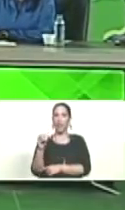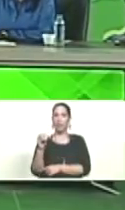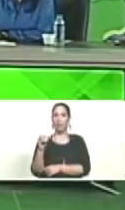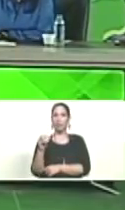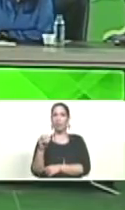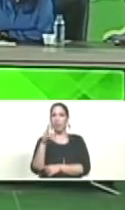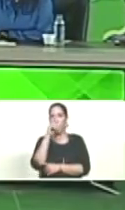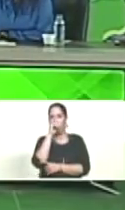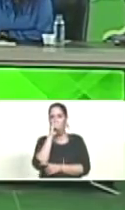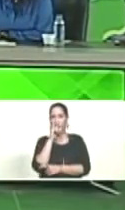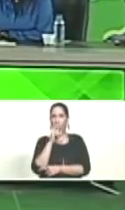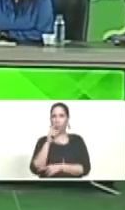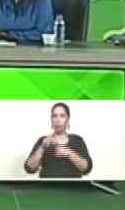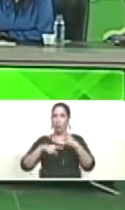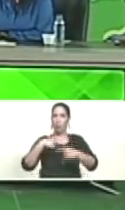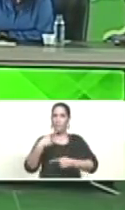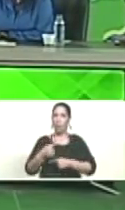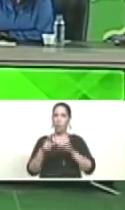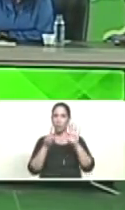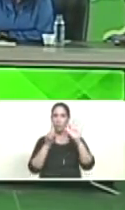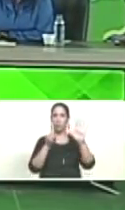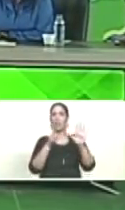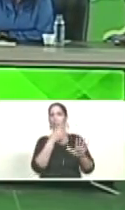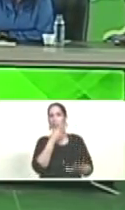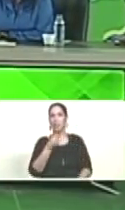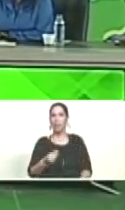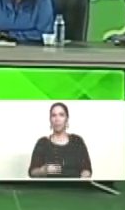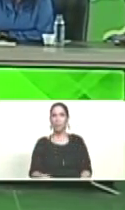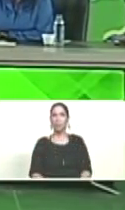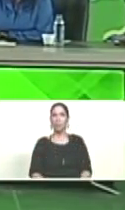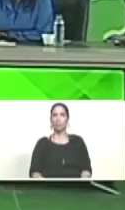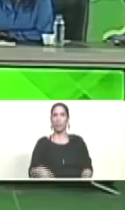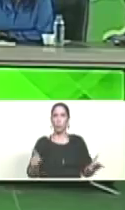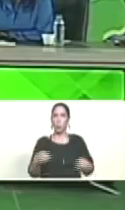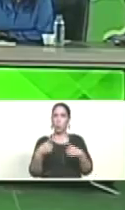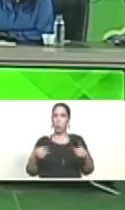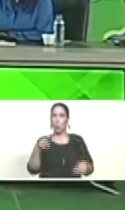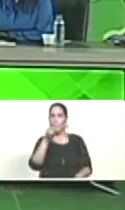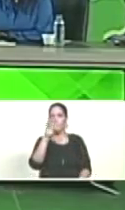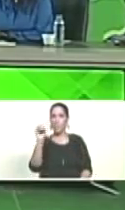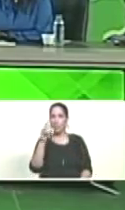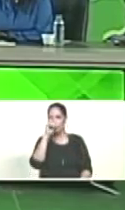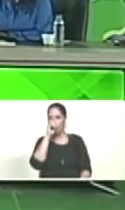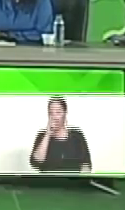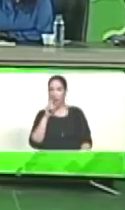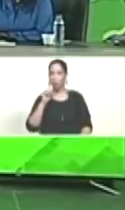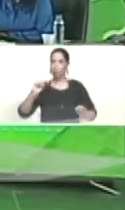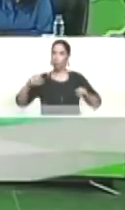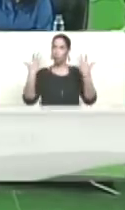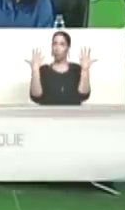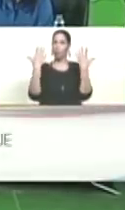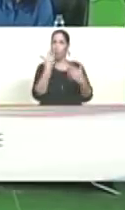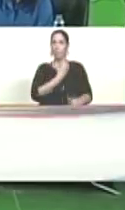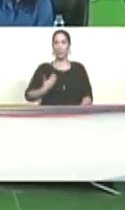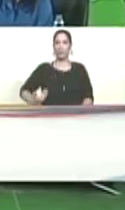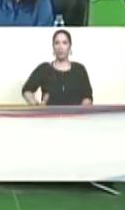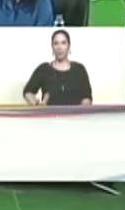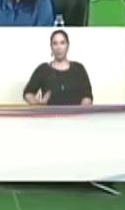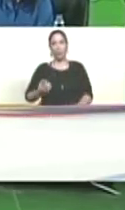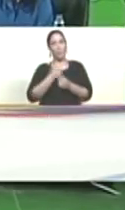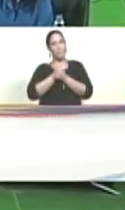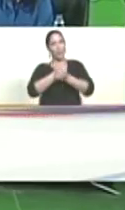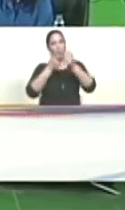el próximo 6 de diciembre estaremos conmemorando los 20 años del triunfo presidencial de nuestro amado